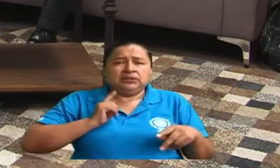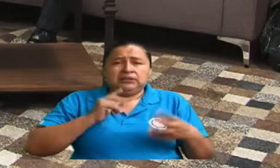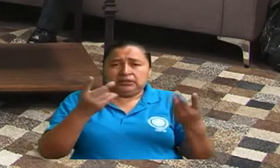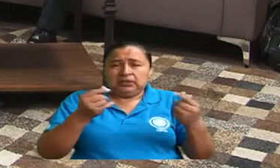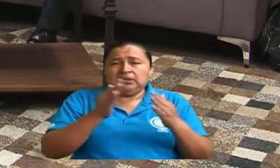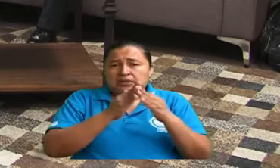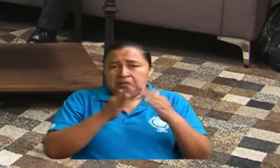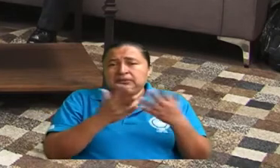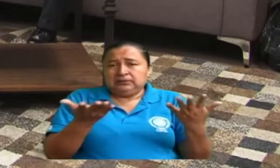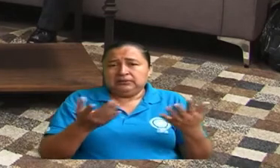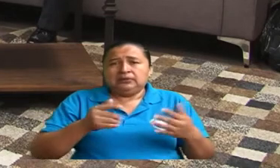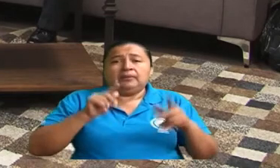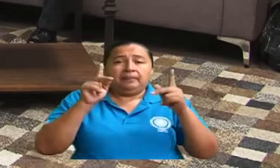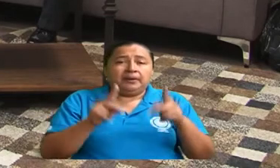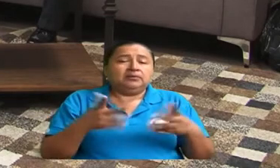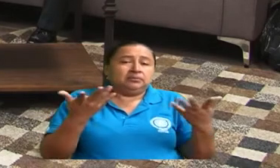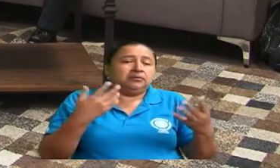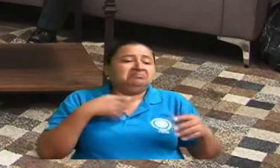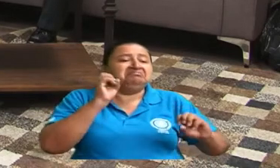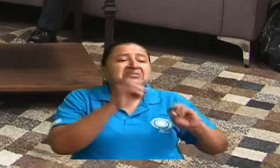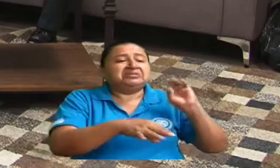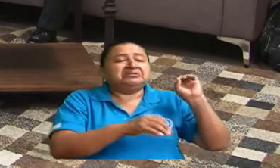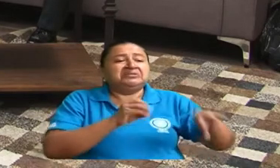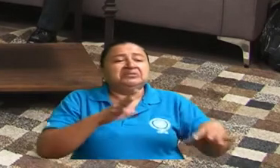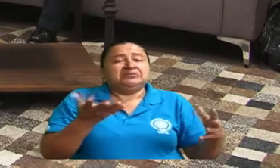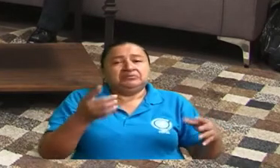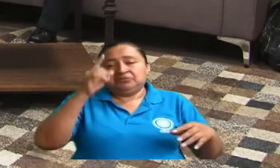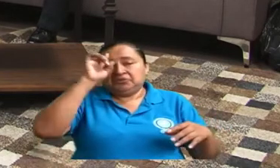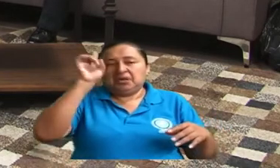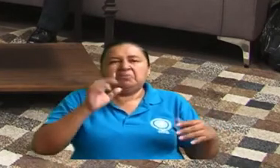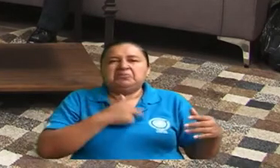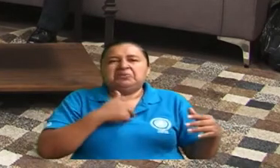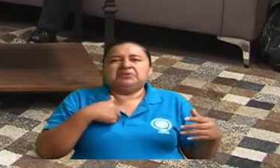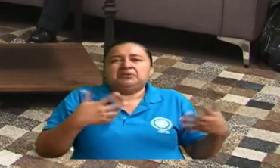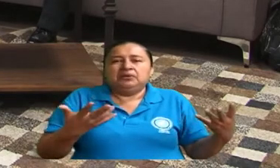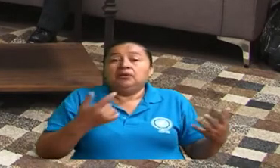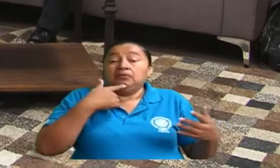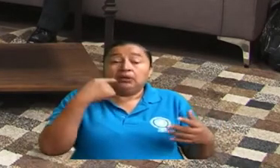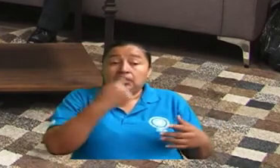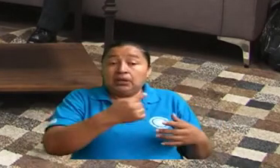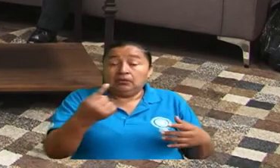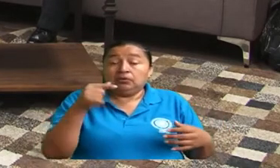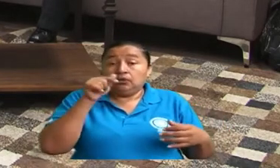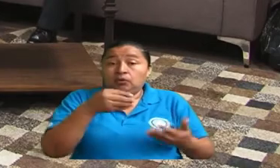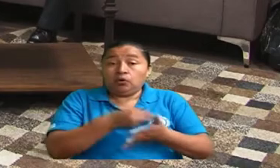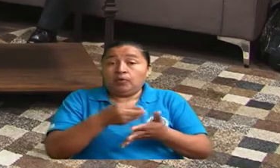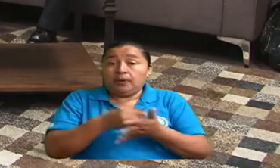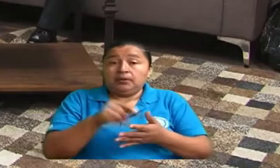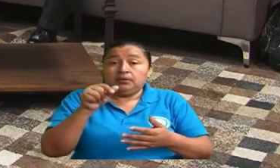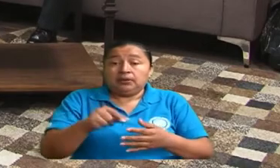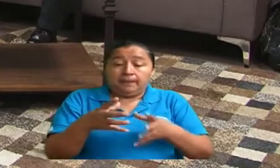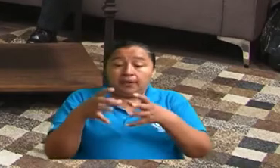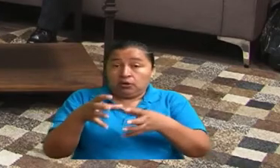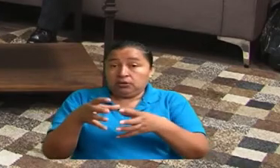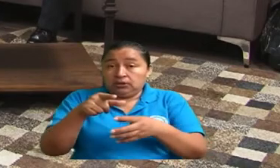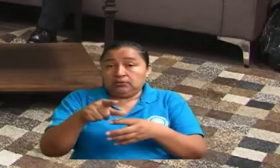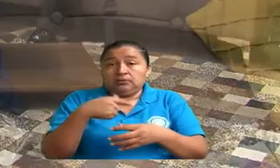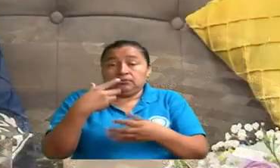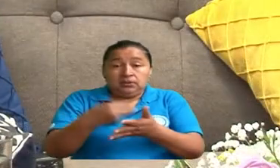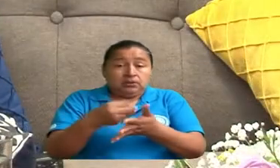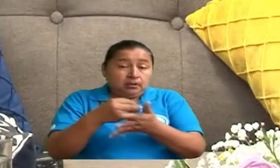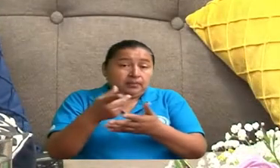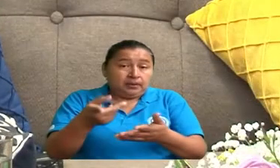casa, ya, pero ya, y lo tiramos a la basura y no sabemos, porque mira, cada producto que vos compras, esta pelotita que vos la vas a